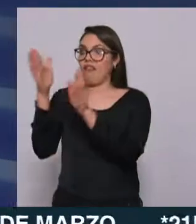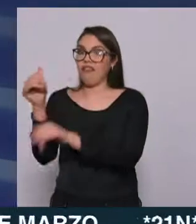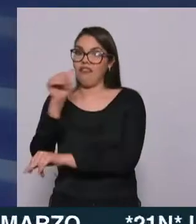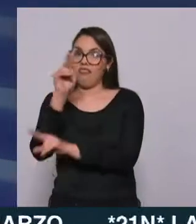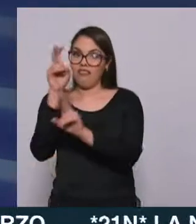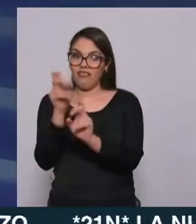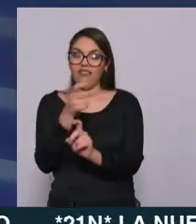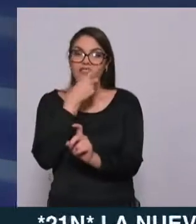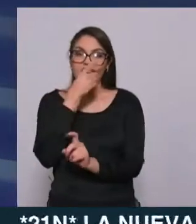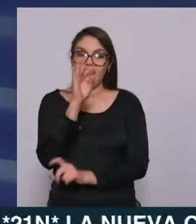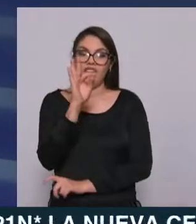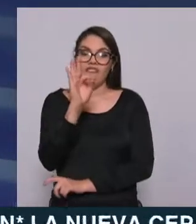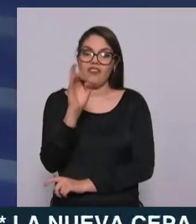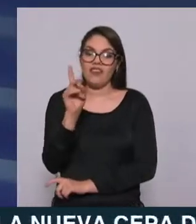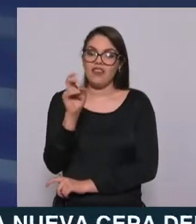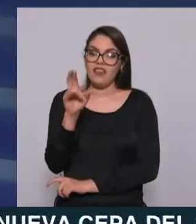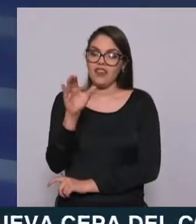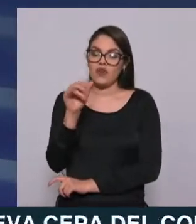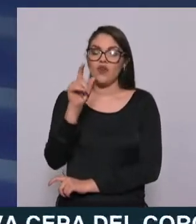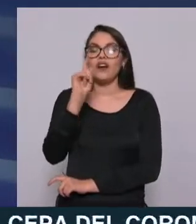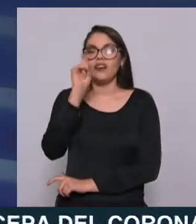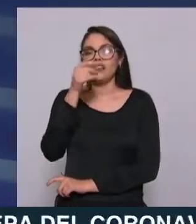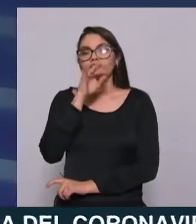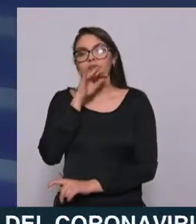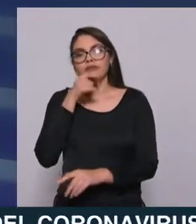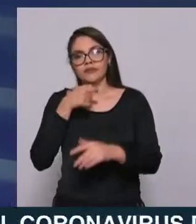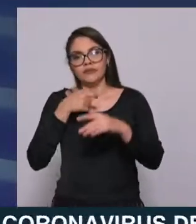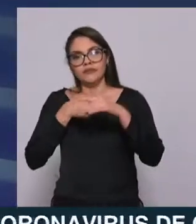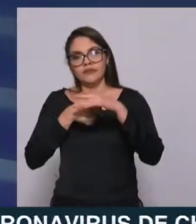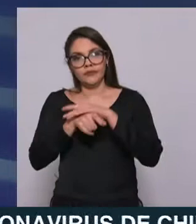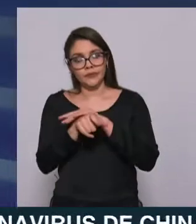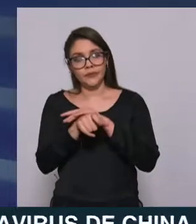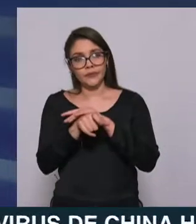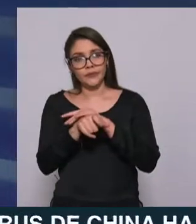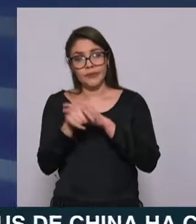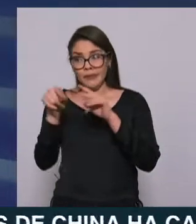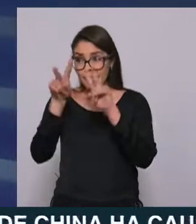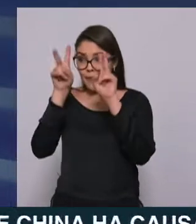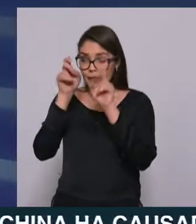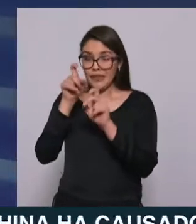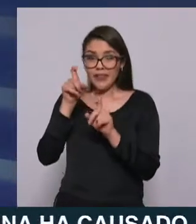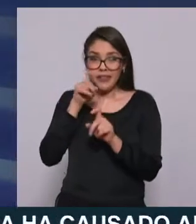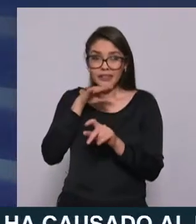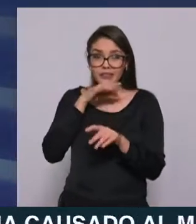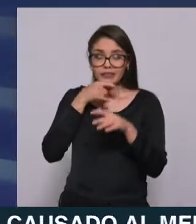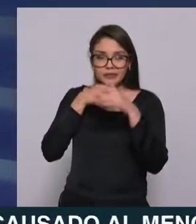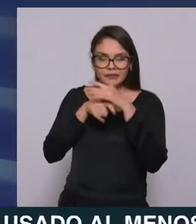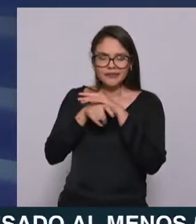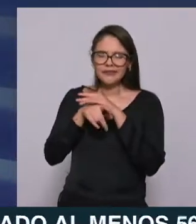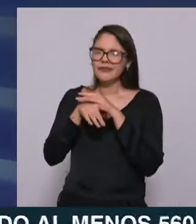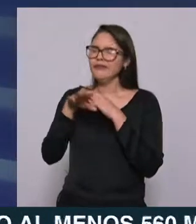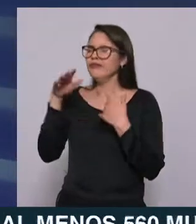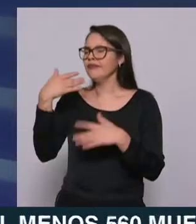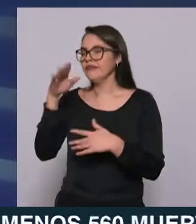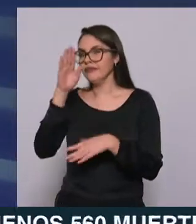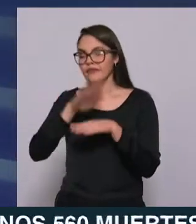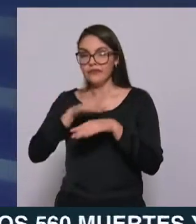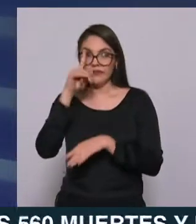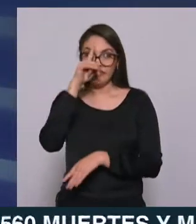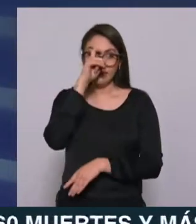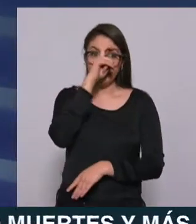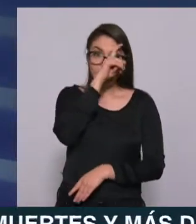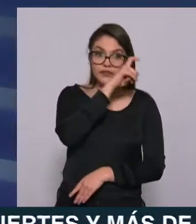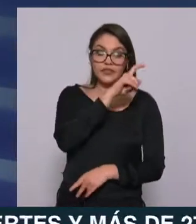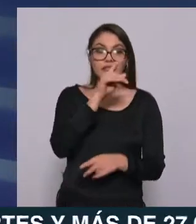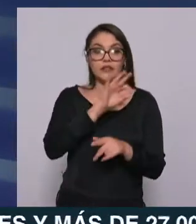con Federico, el compañero Federico, que es la corrupción. O sea, la corrupción en el sector del agua es un problema que lo dificulta aún más, principalmente la